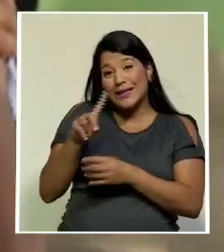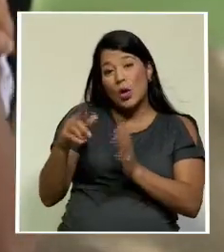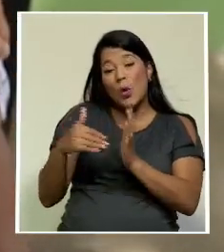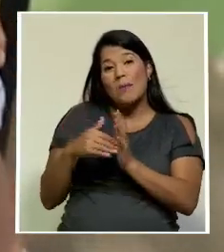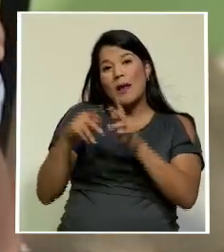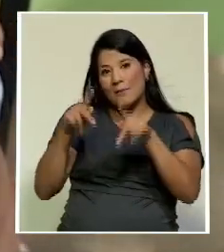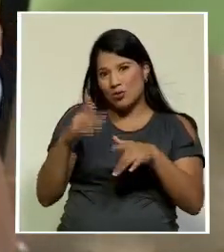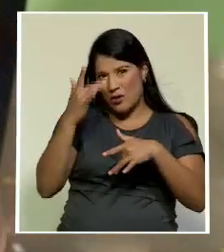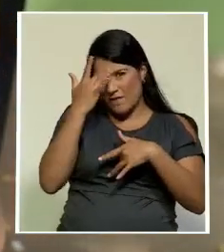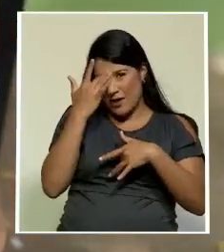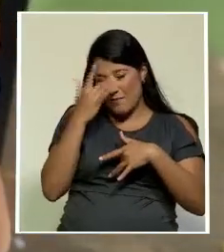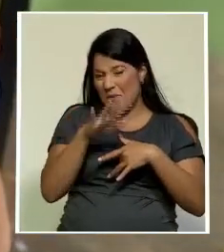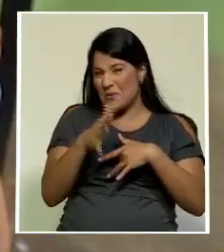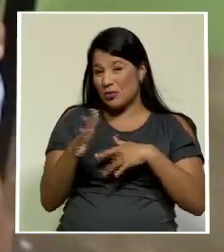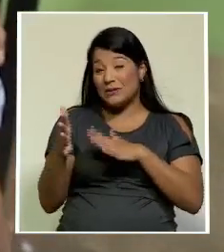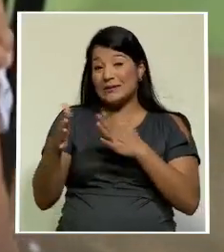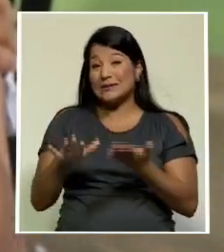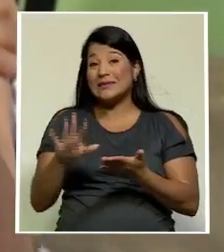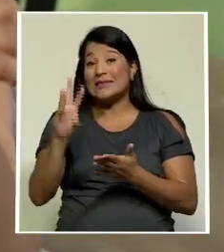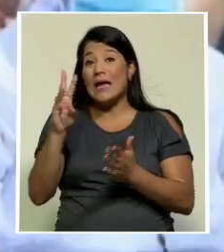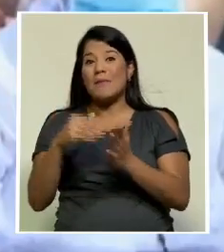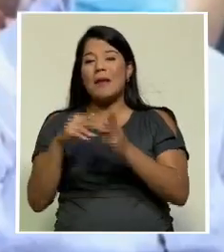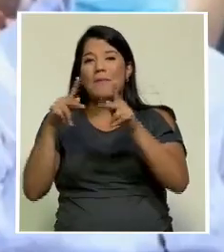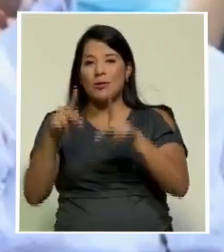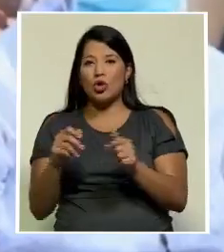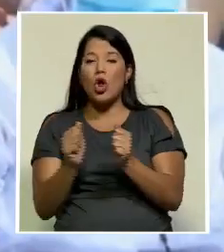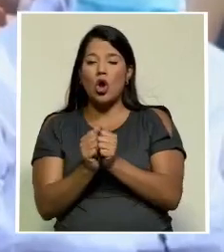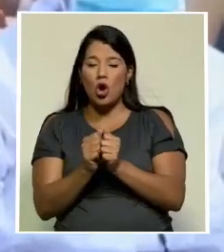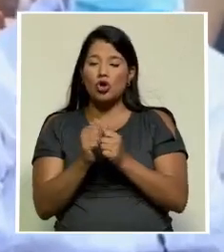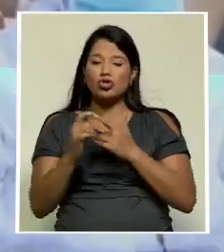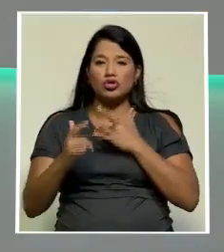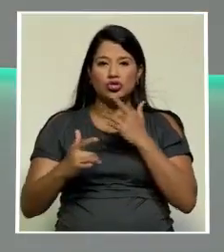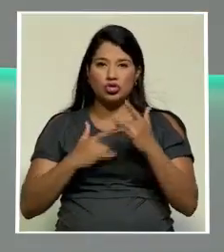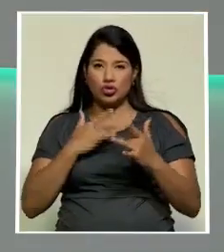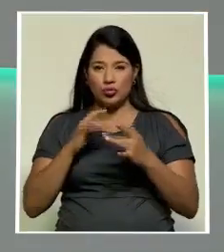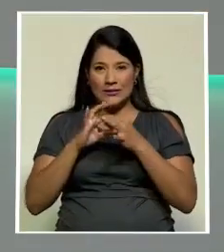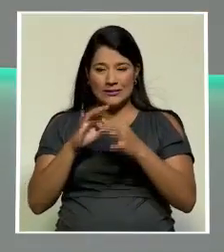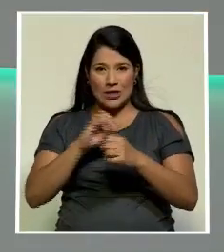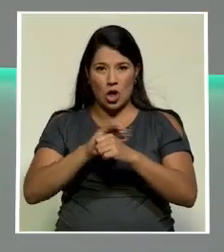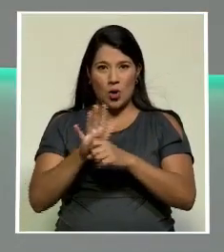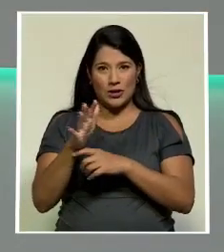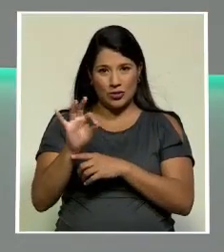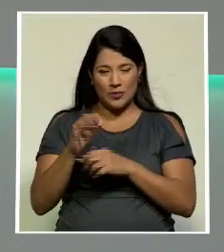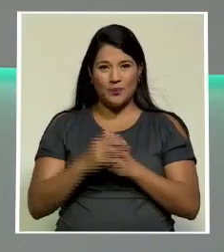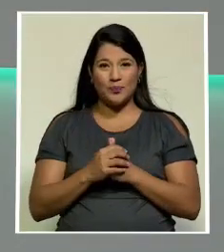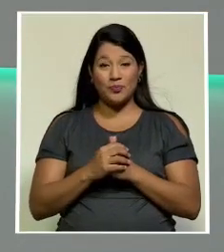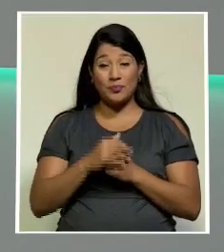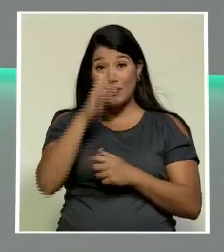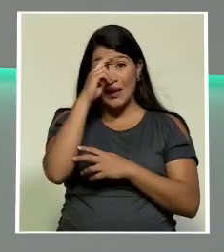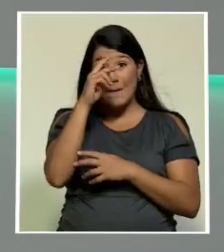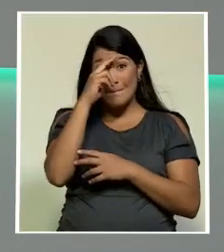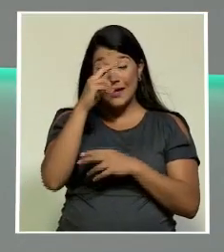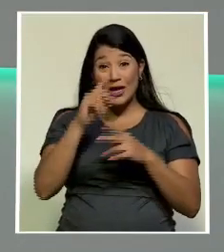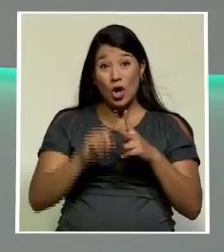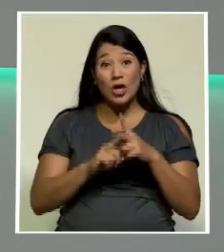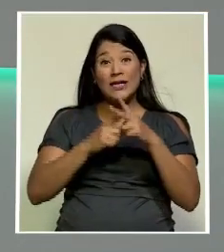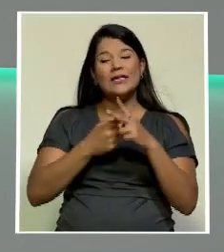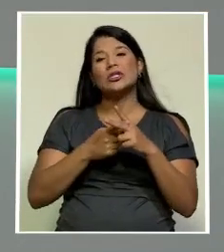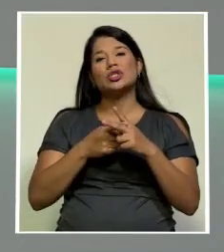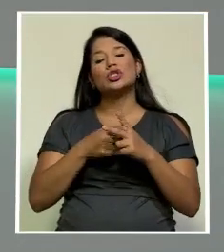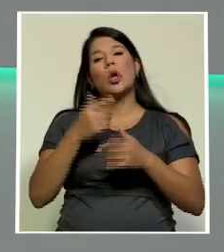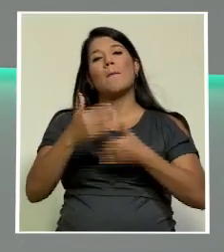casos y cerca de 6.000 muertos con síntomas de COVID-19. La Ciudad de México inició la vacunación contra